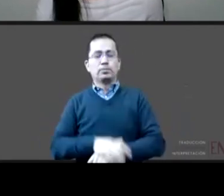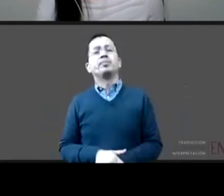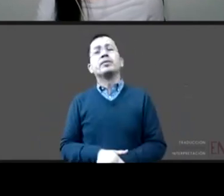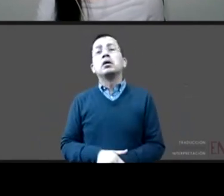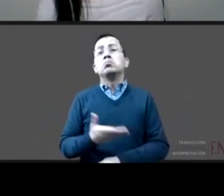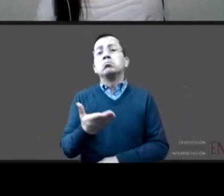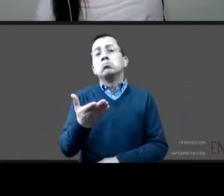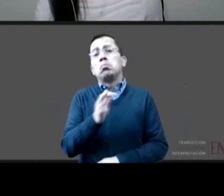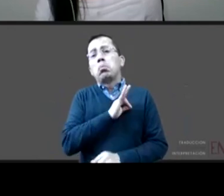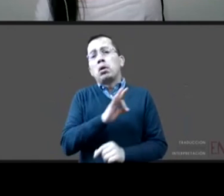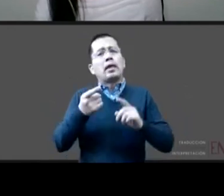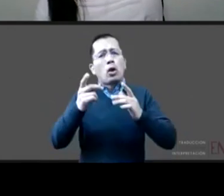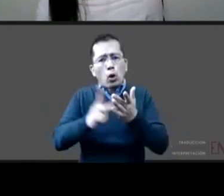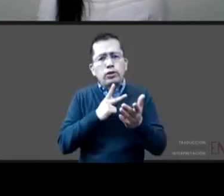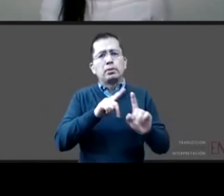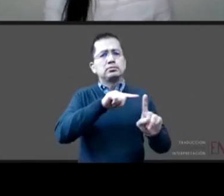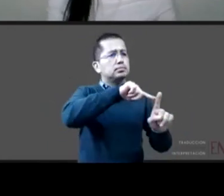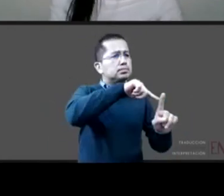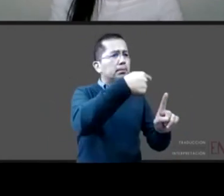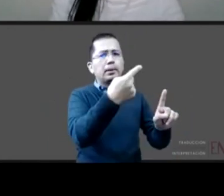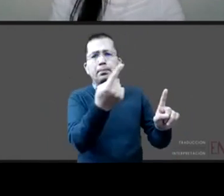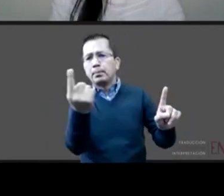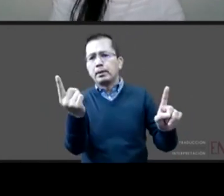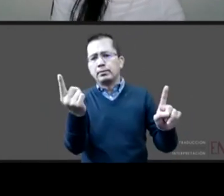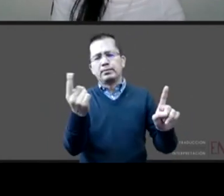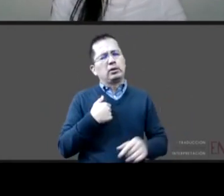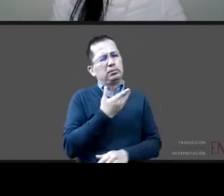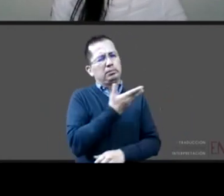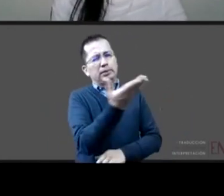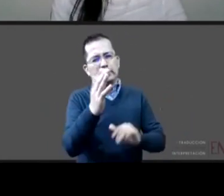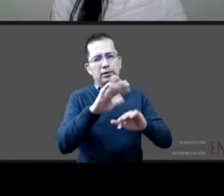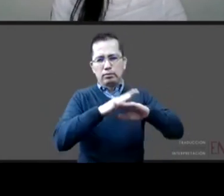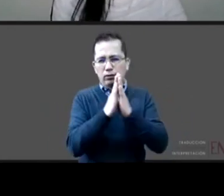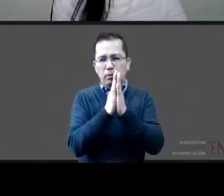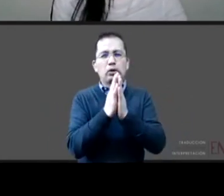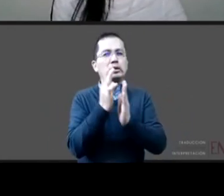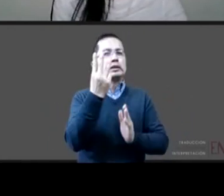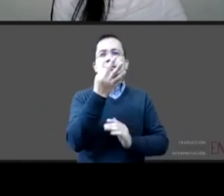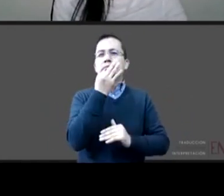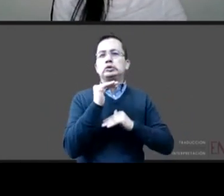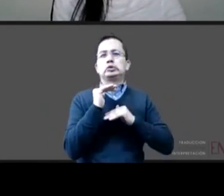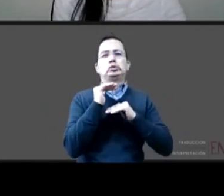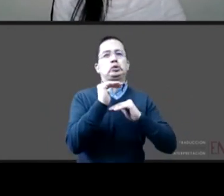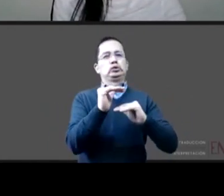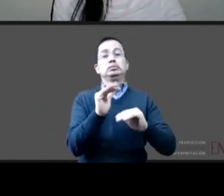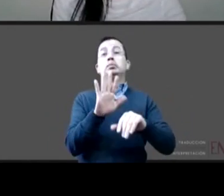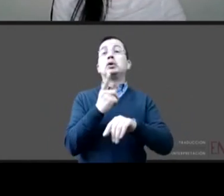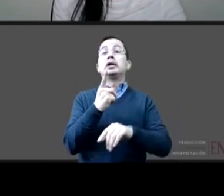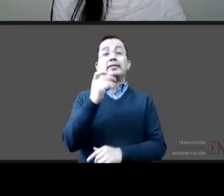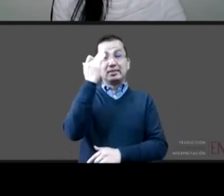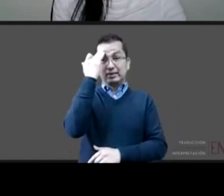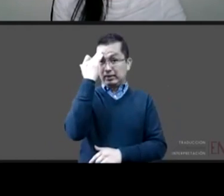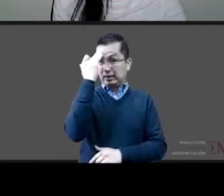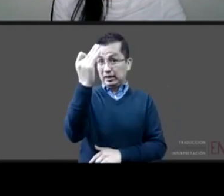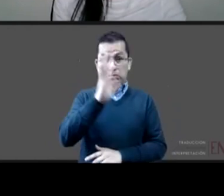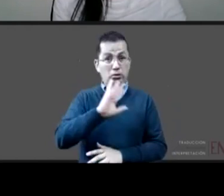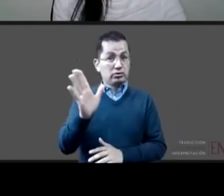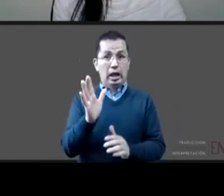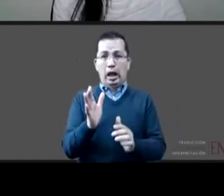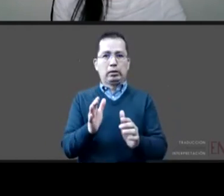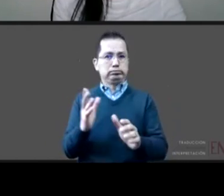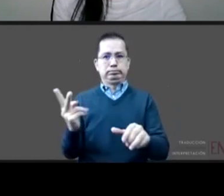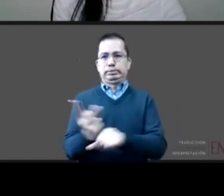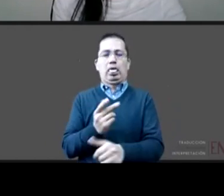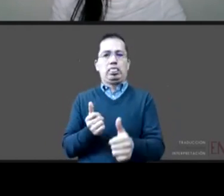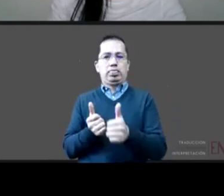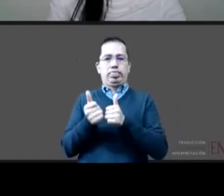tuvimos, agradecerles, tratar de ajustarse a los 3 minutos. Estamos ya un poquito corridos de tiempo, pero